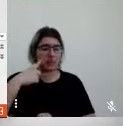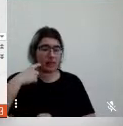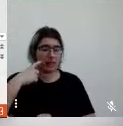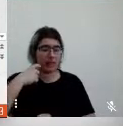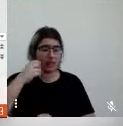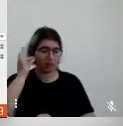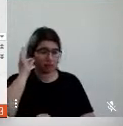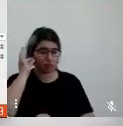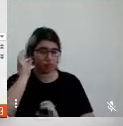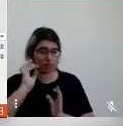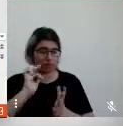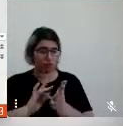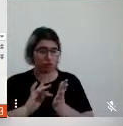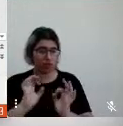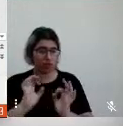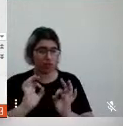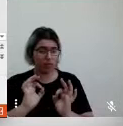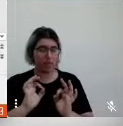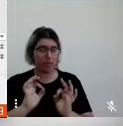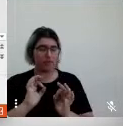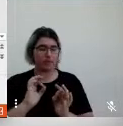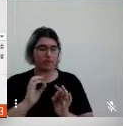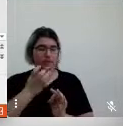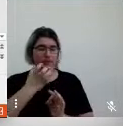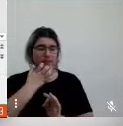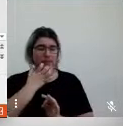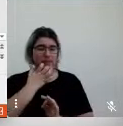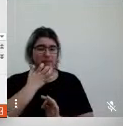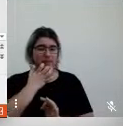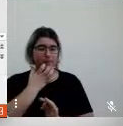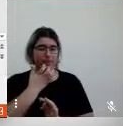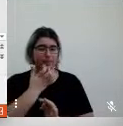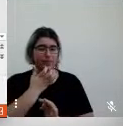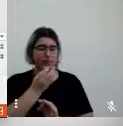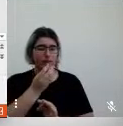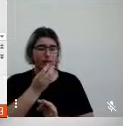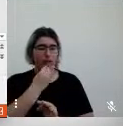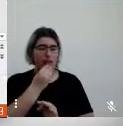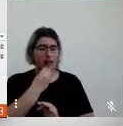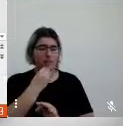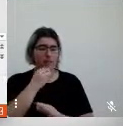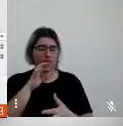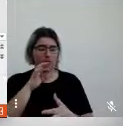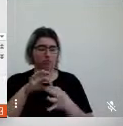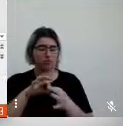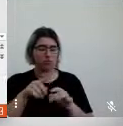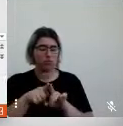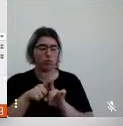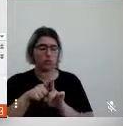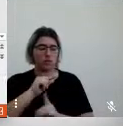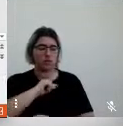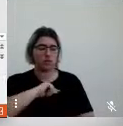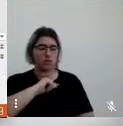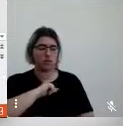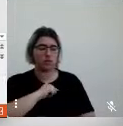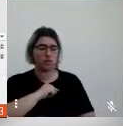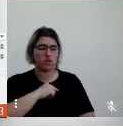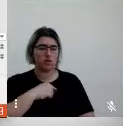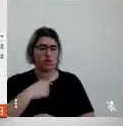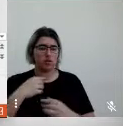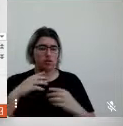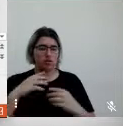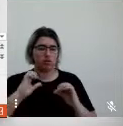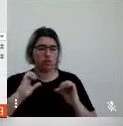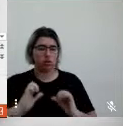alimentos, cuando una mujer se encuentra pues, con un estado de ánimo más bajo, van a ayudar a aumentar esa dopamina